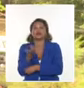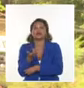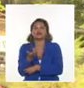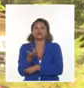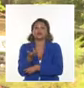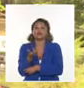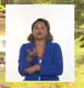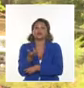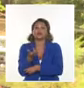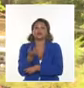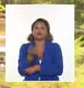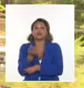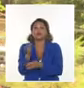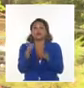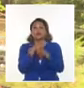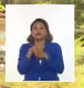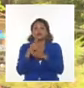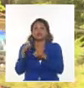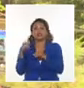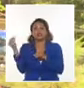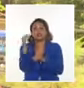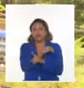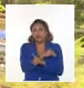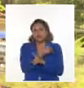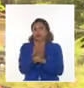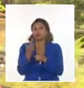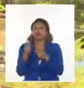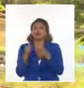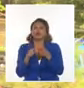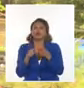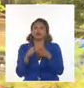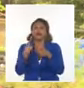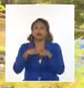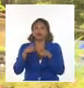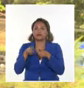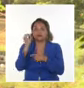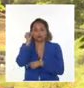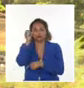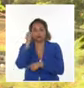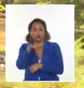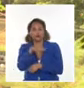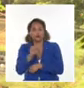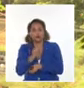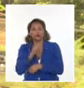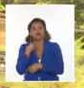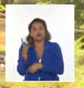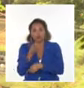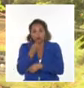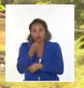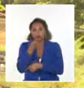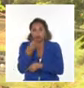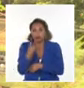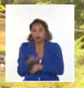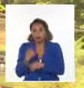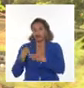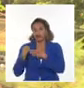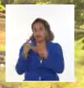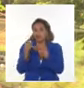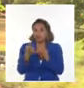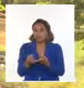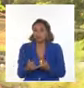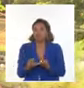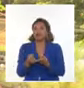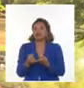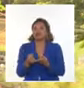en determinados tipos de tecnología y de determinados productos innovadores, nosotros estamos en condiciones de aportar y ser un